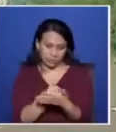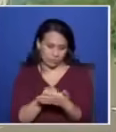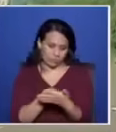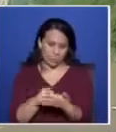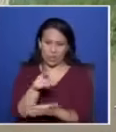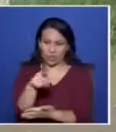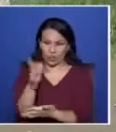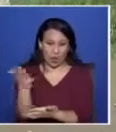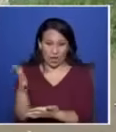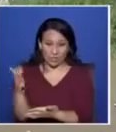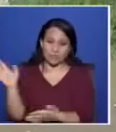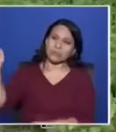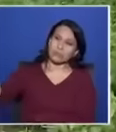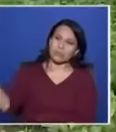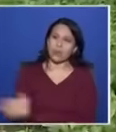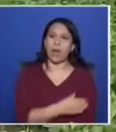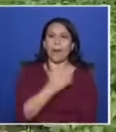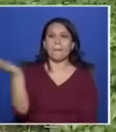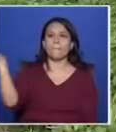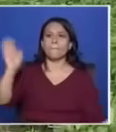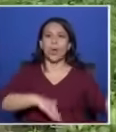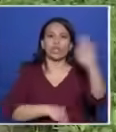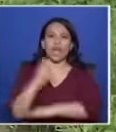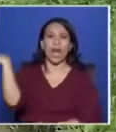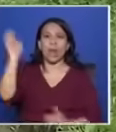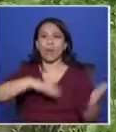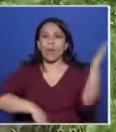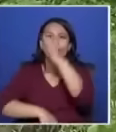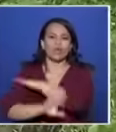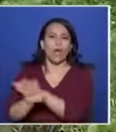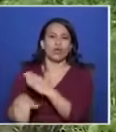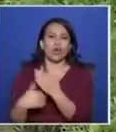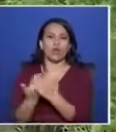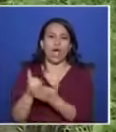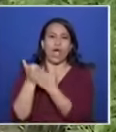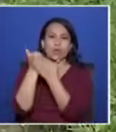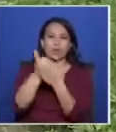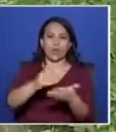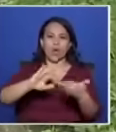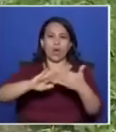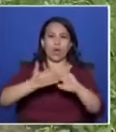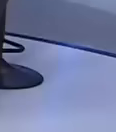sean convertidas en espacios que beneficien a la comunidad.